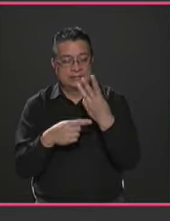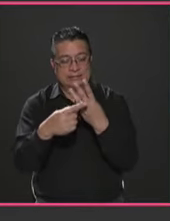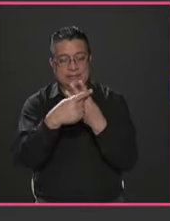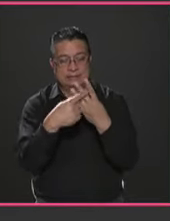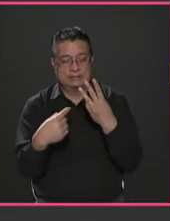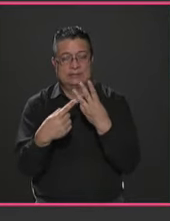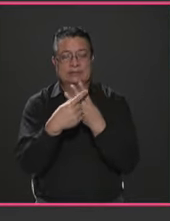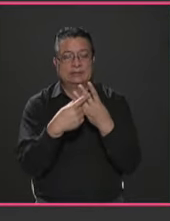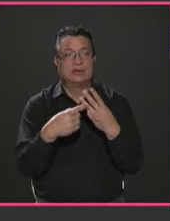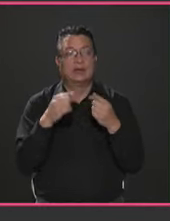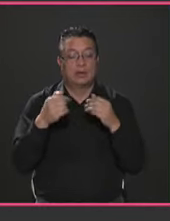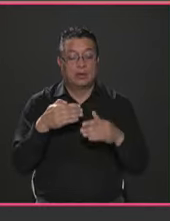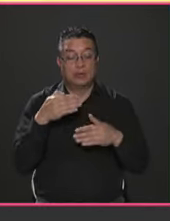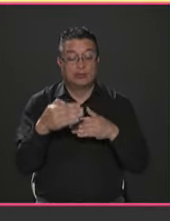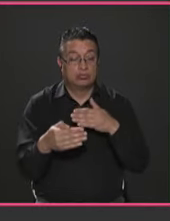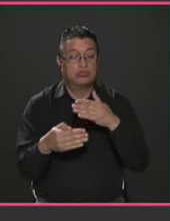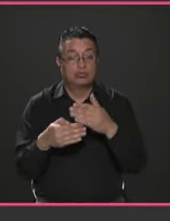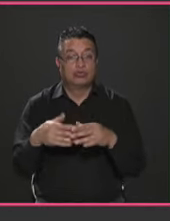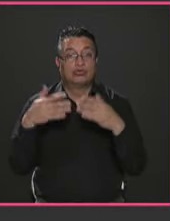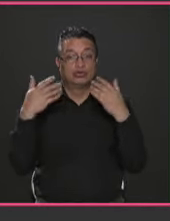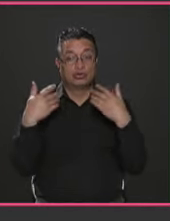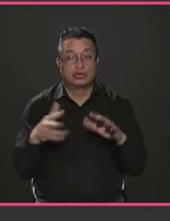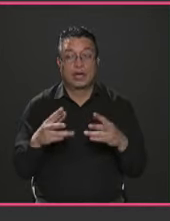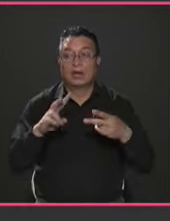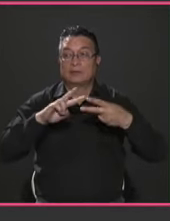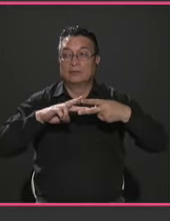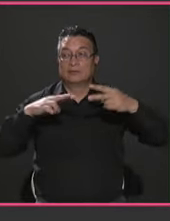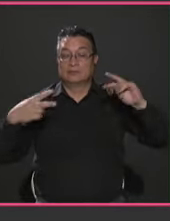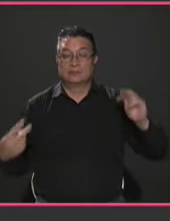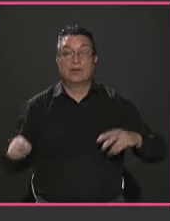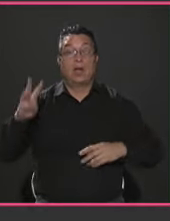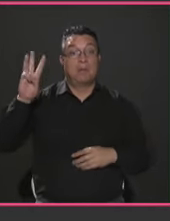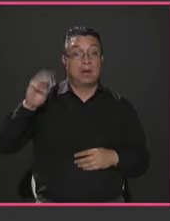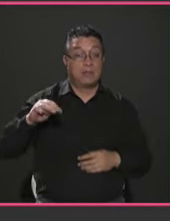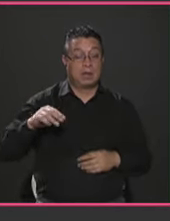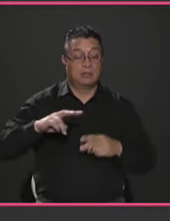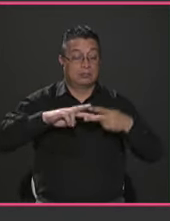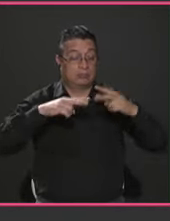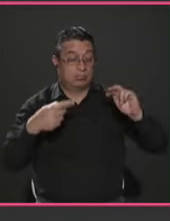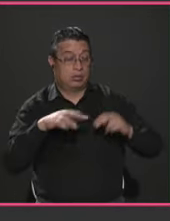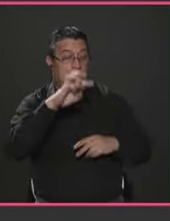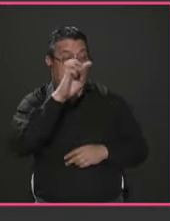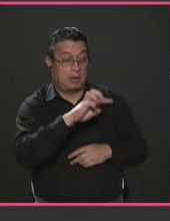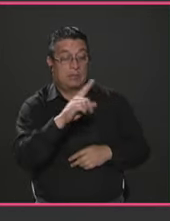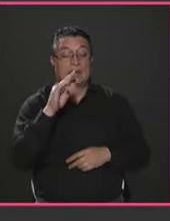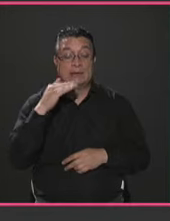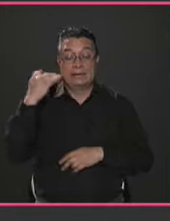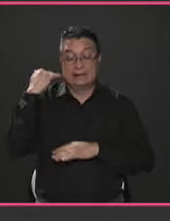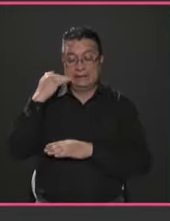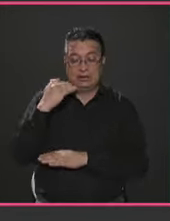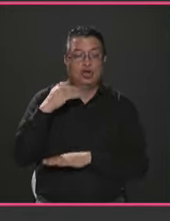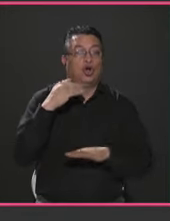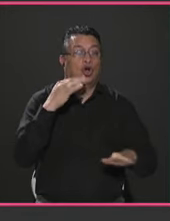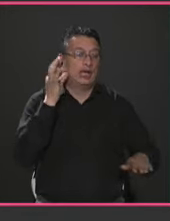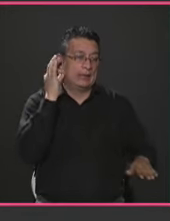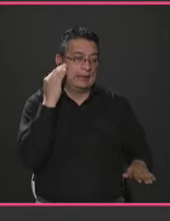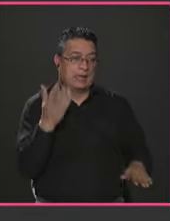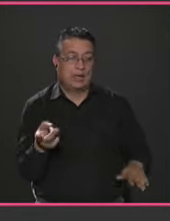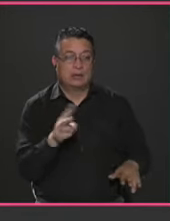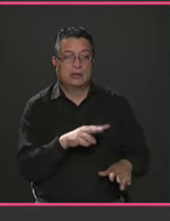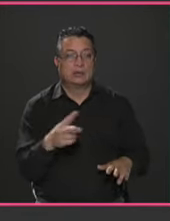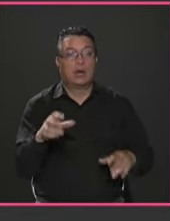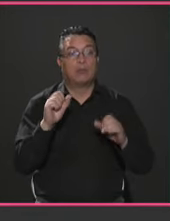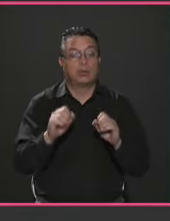donde secuenci el genoma de la madre el genoma del padre y el genoma del niño o niña con esto